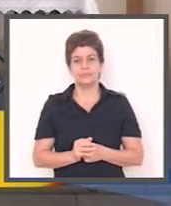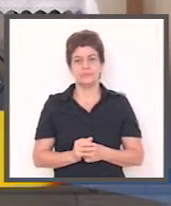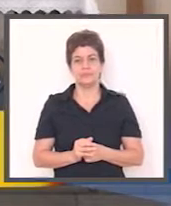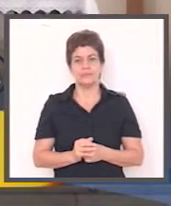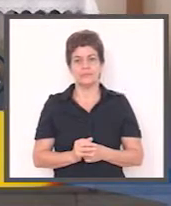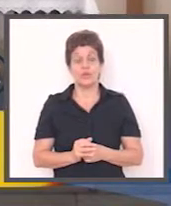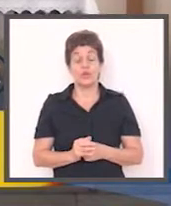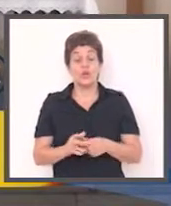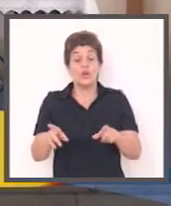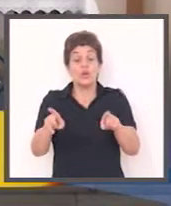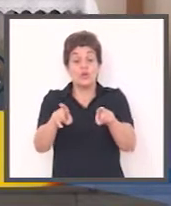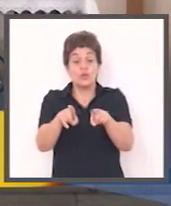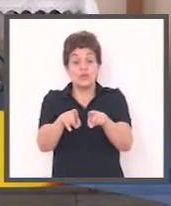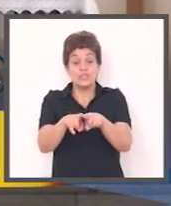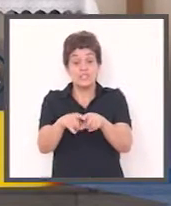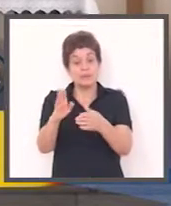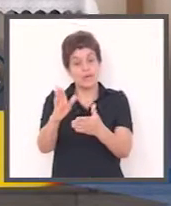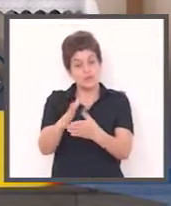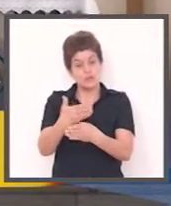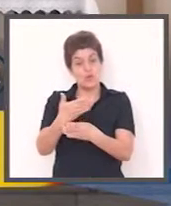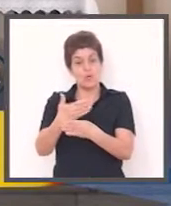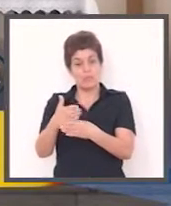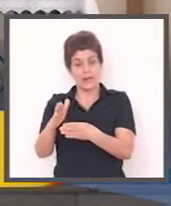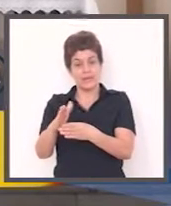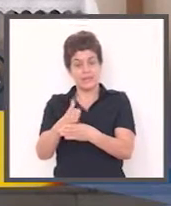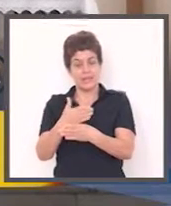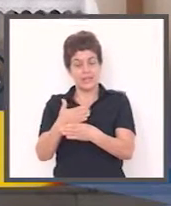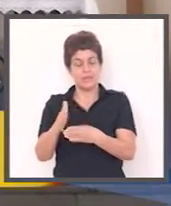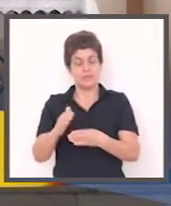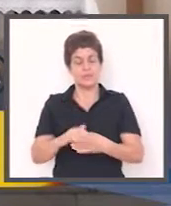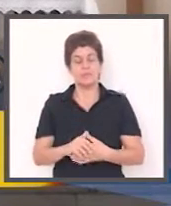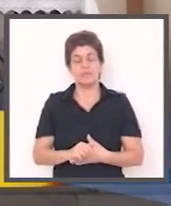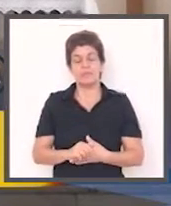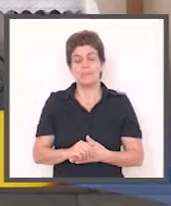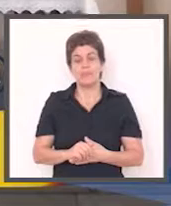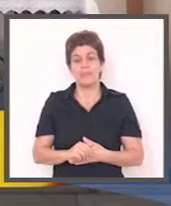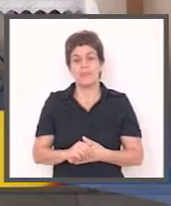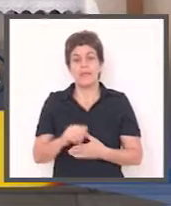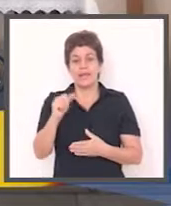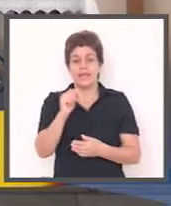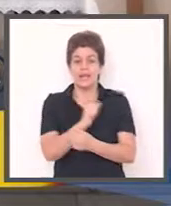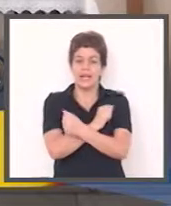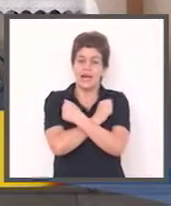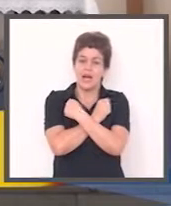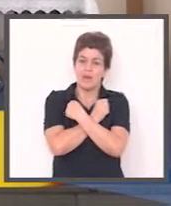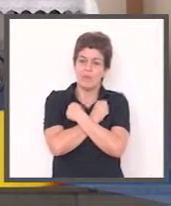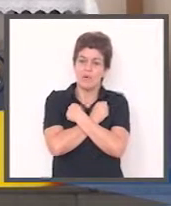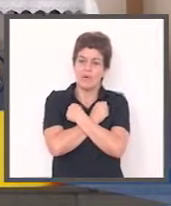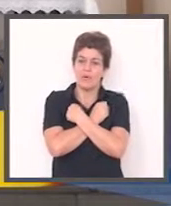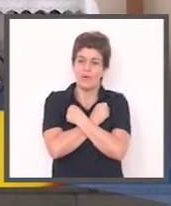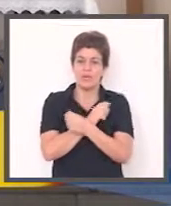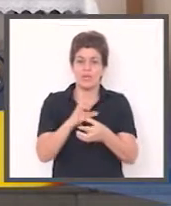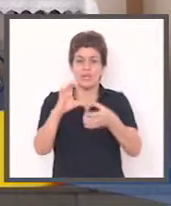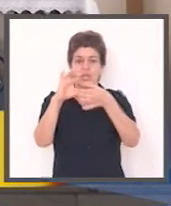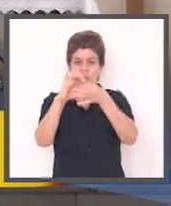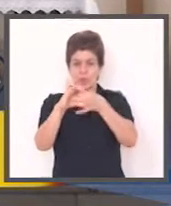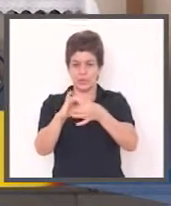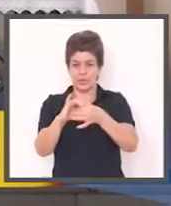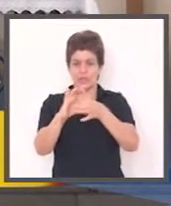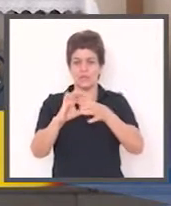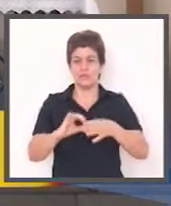Los hermanos compartiendo en amor y en